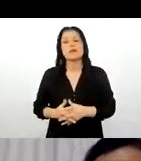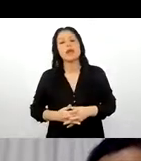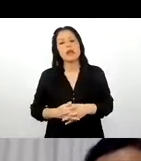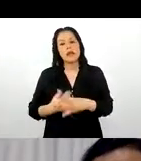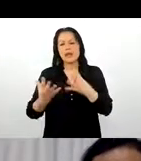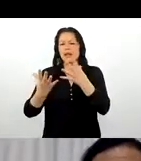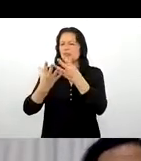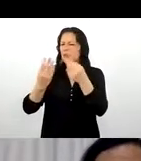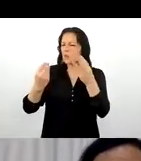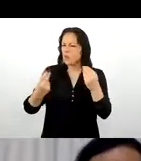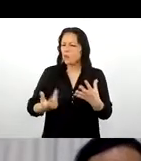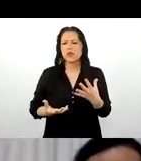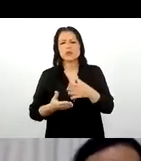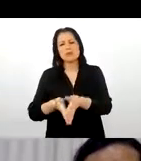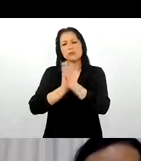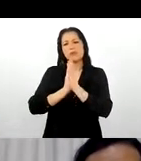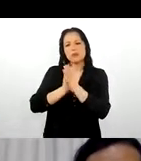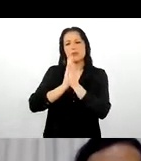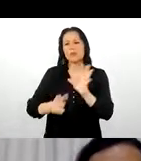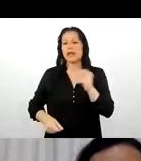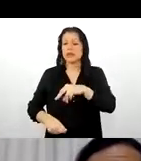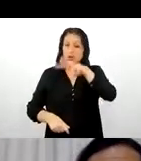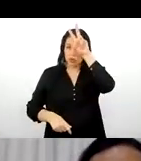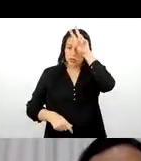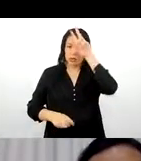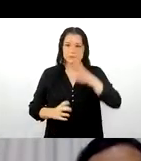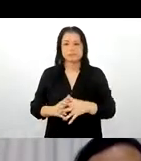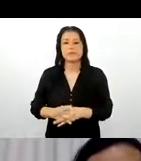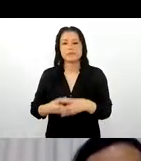demanda a nivel nacional. Bueno,